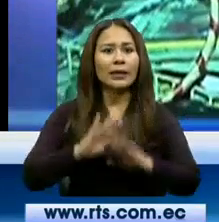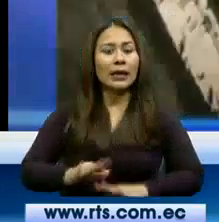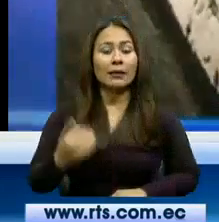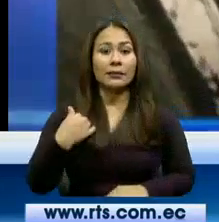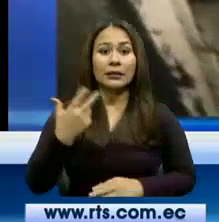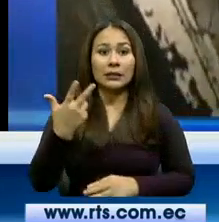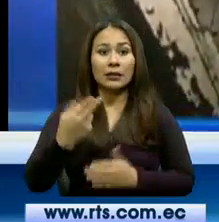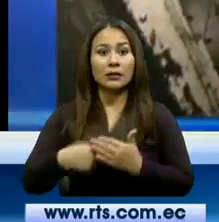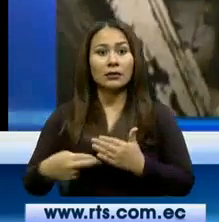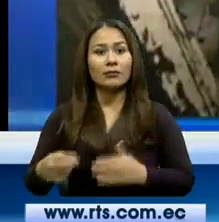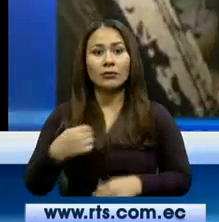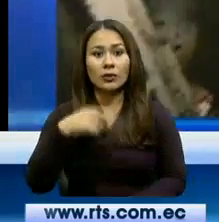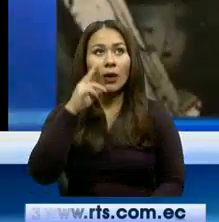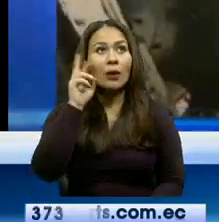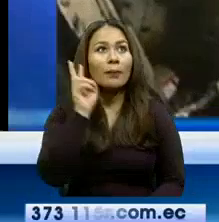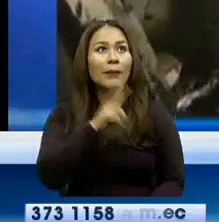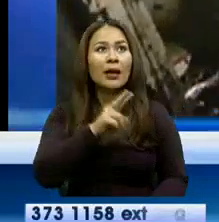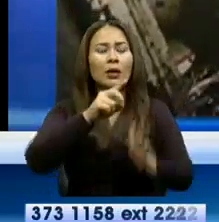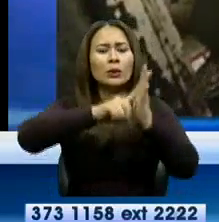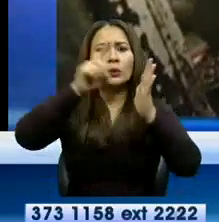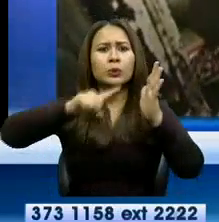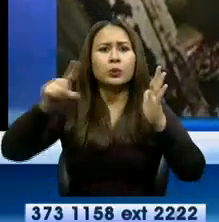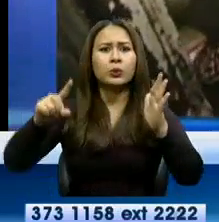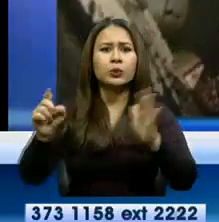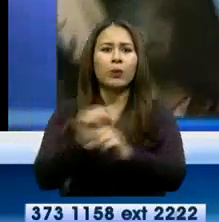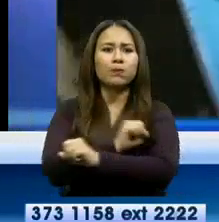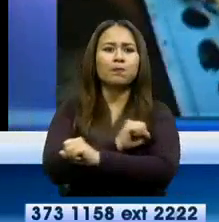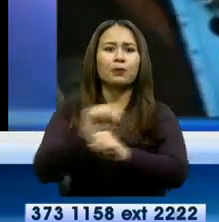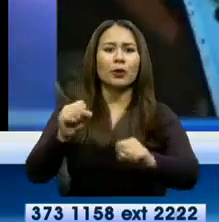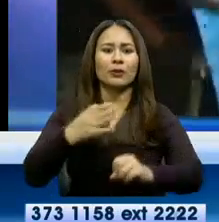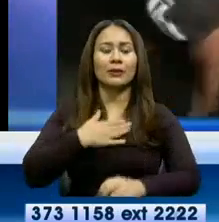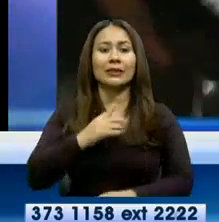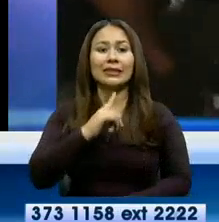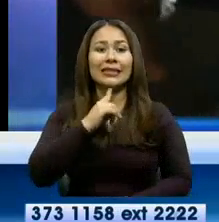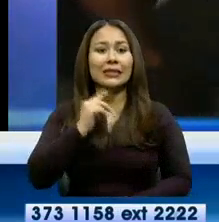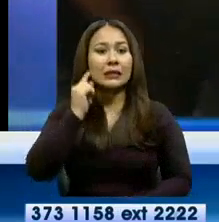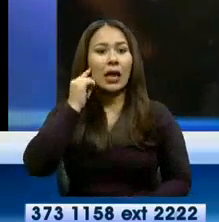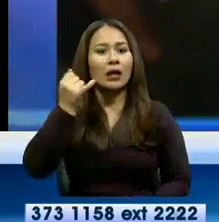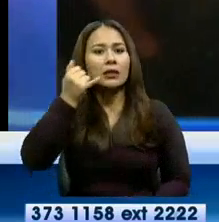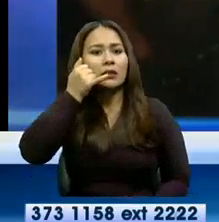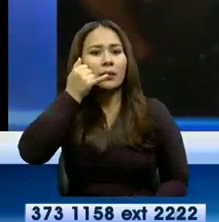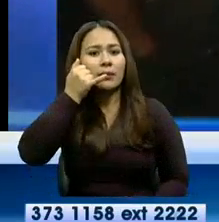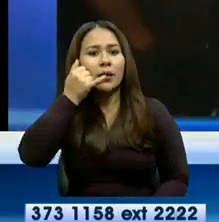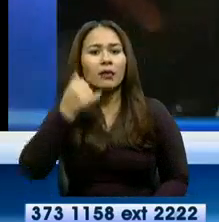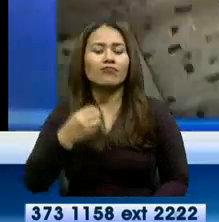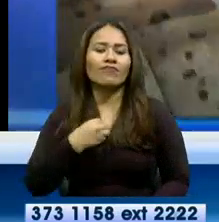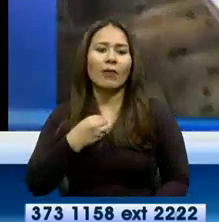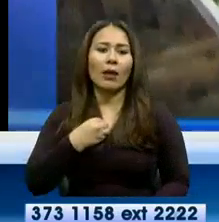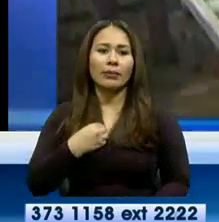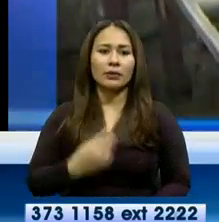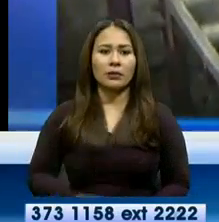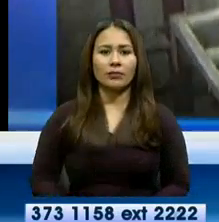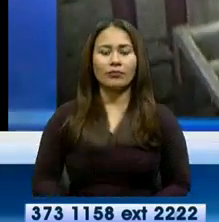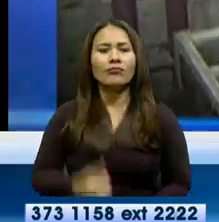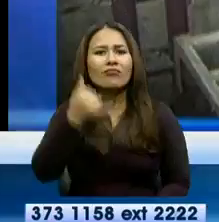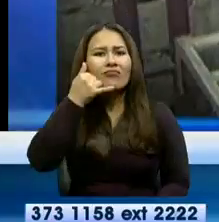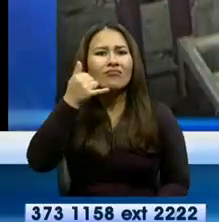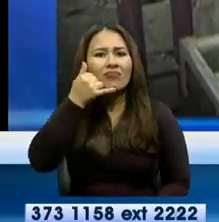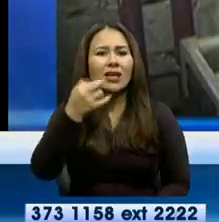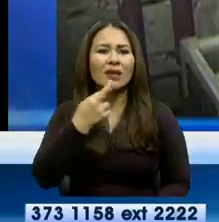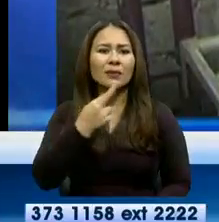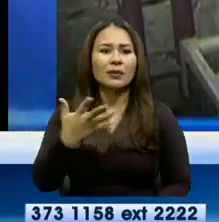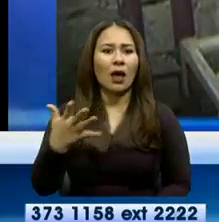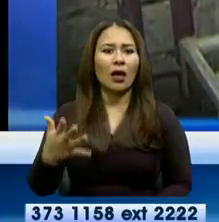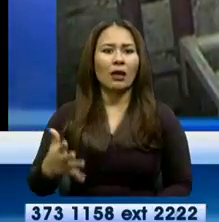sentí que hizo como cortocircuito y en lo que ya me amnistía para decirle que pasaba no no con estaba como el